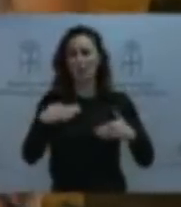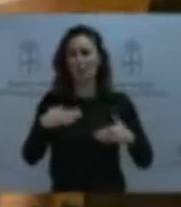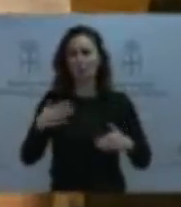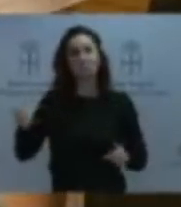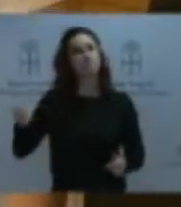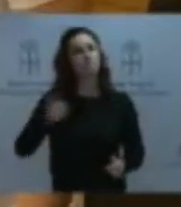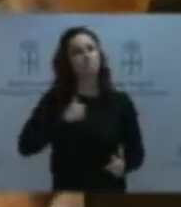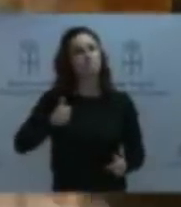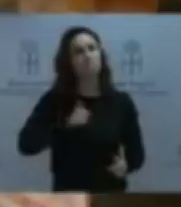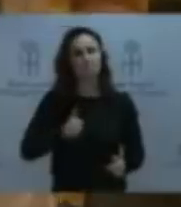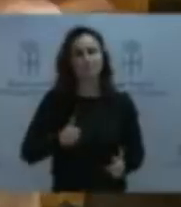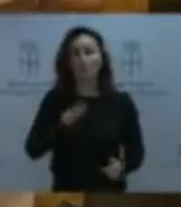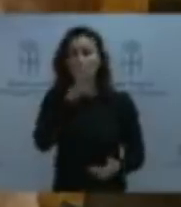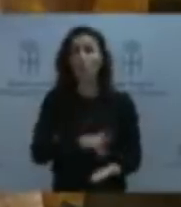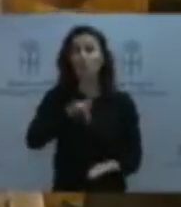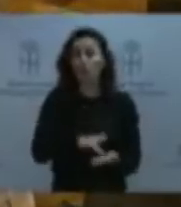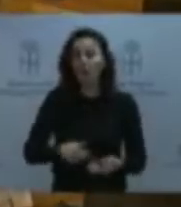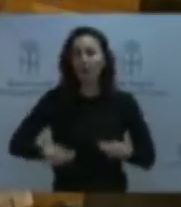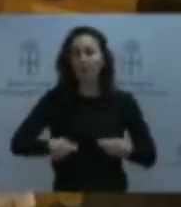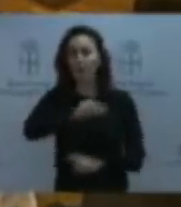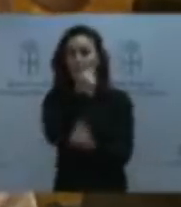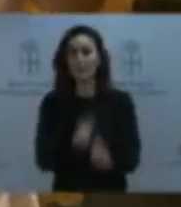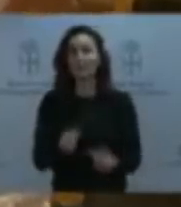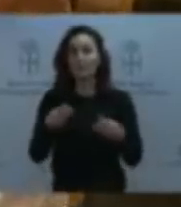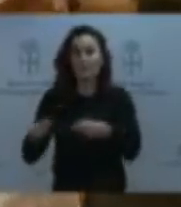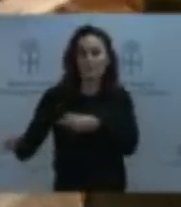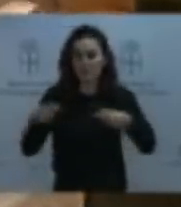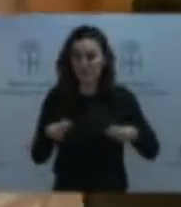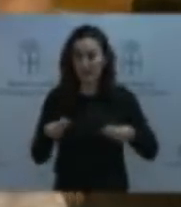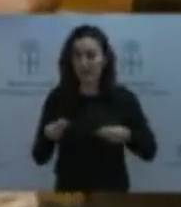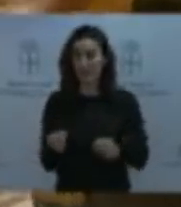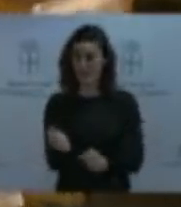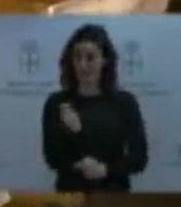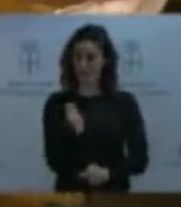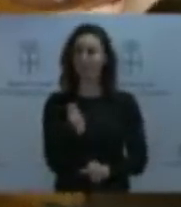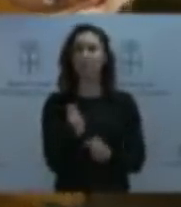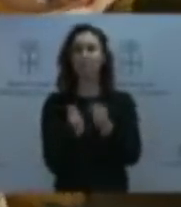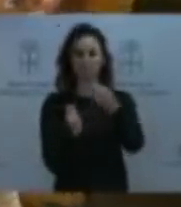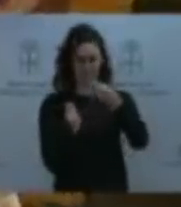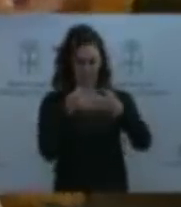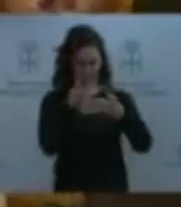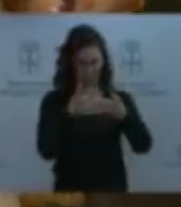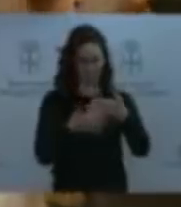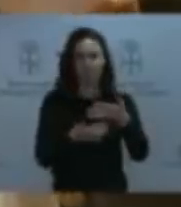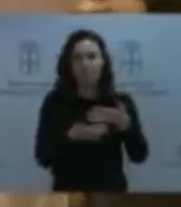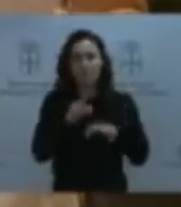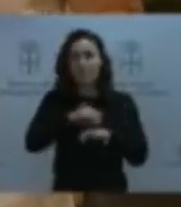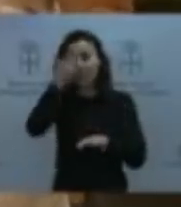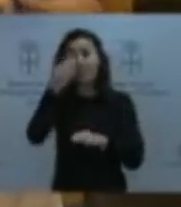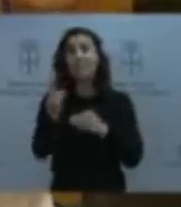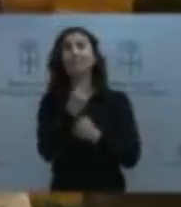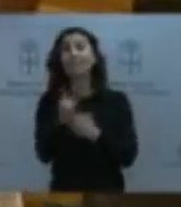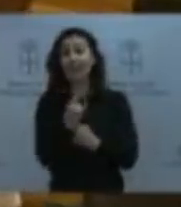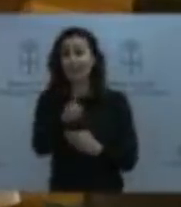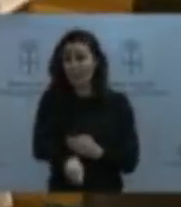presupuestaria nos dieron un documento en el que venían recollíes todas las plazas de atención primaria. Igual nos mintieron en tos, igual nos mintieron durante la negociación